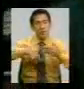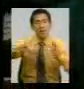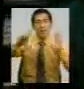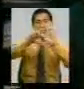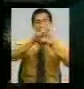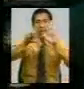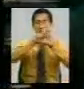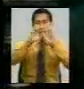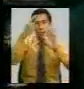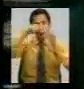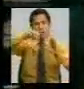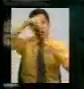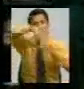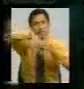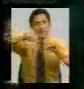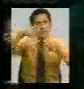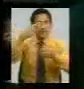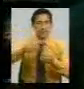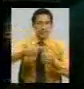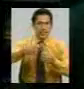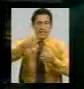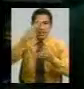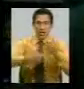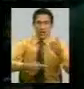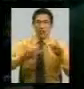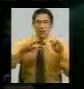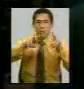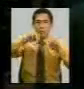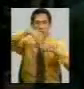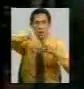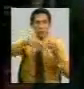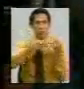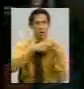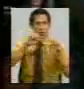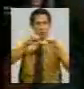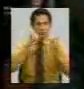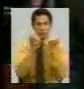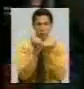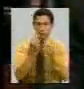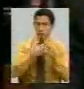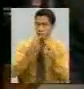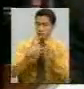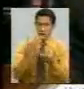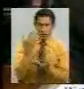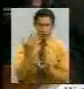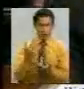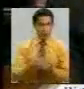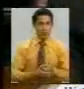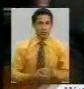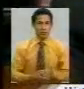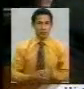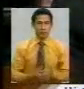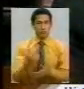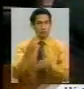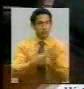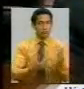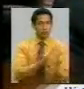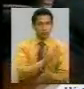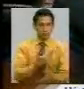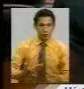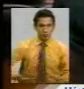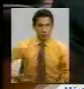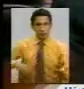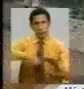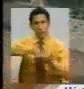de Tránsito y Transporte Terrestre, que aún está en Carondelet. Estamos simplemente esperándose, esperando que el presidente lo